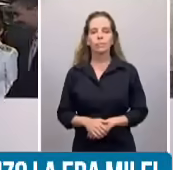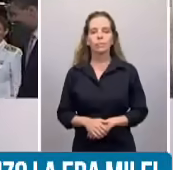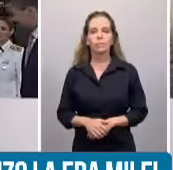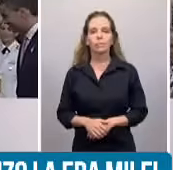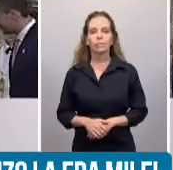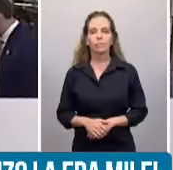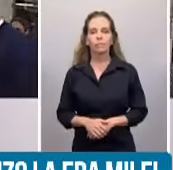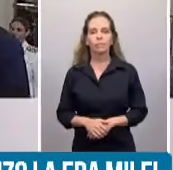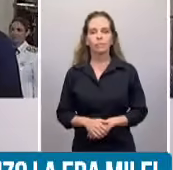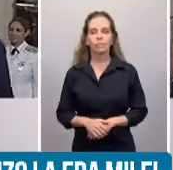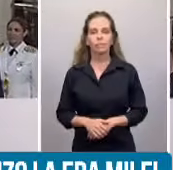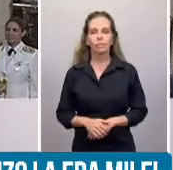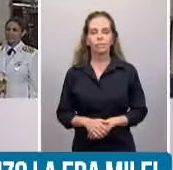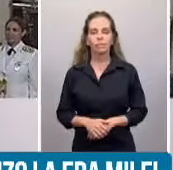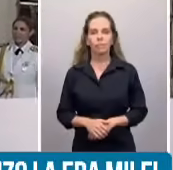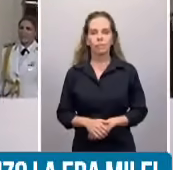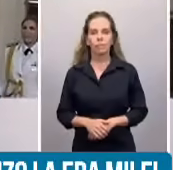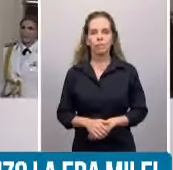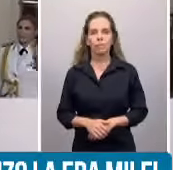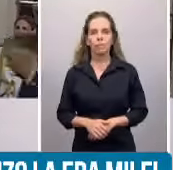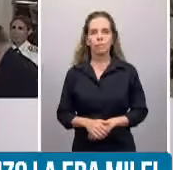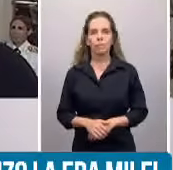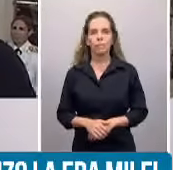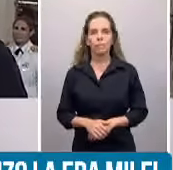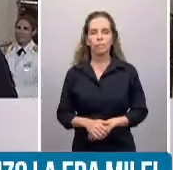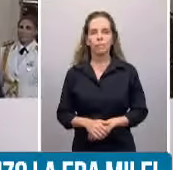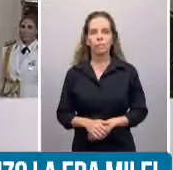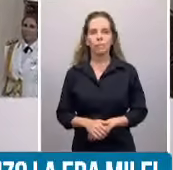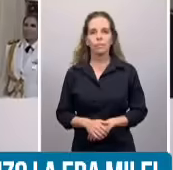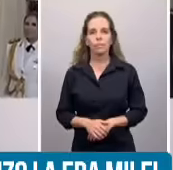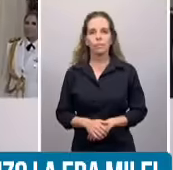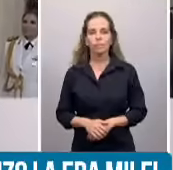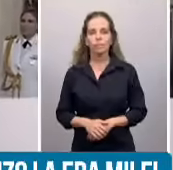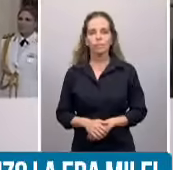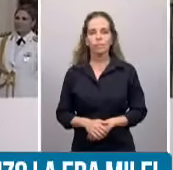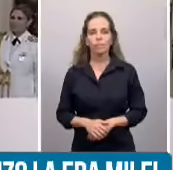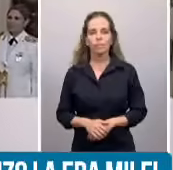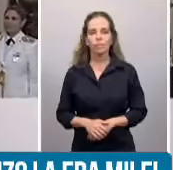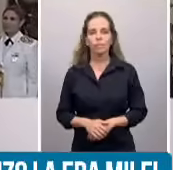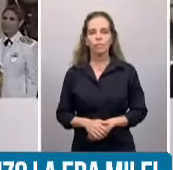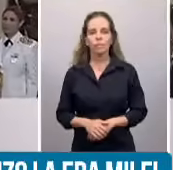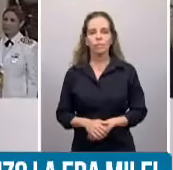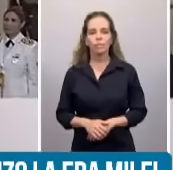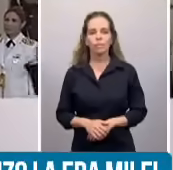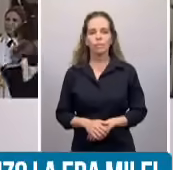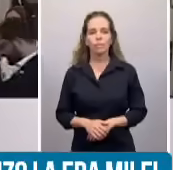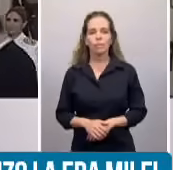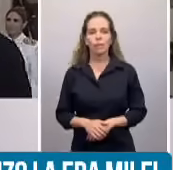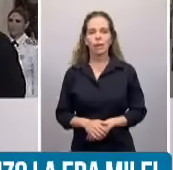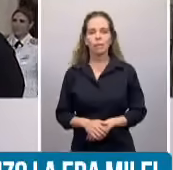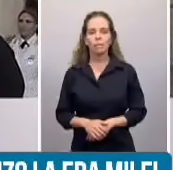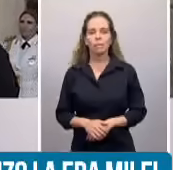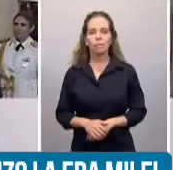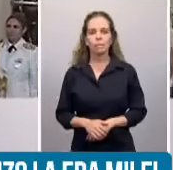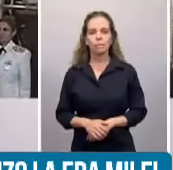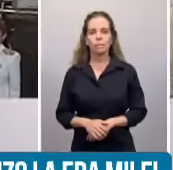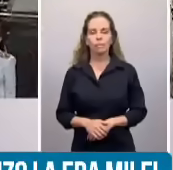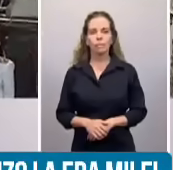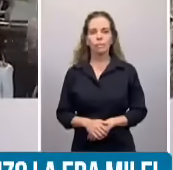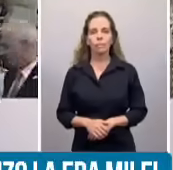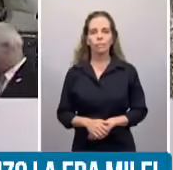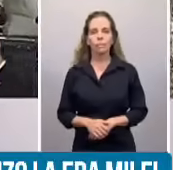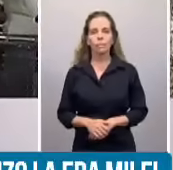¿Cómo? Soros. Víctor Orbán otro húngaro. Echó a George Soros, sí, de su país. Sí, y el presidente le acaba de entregar una menorá,